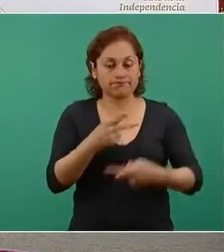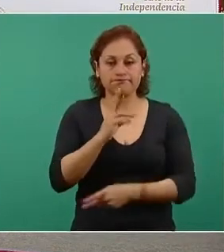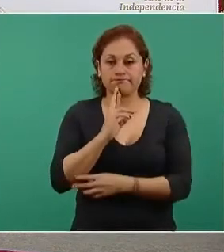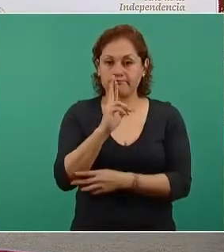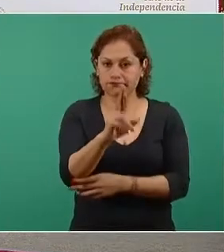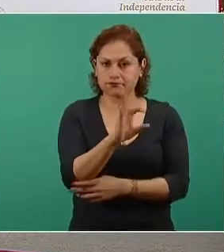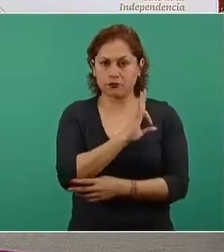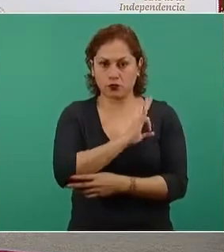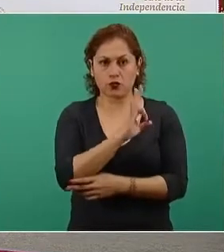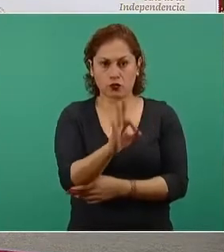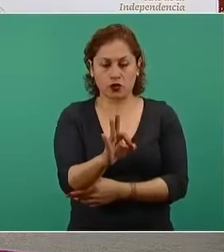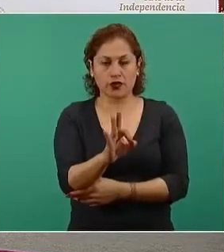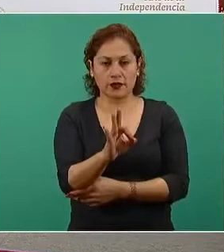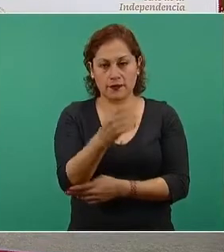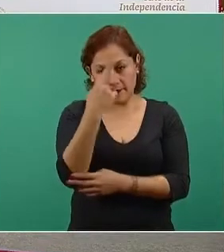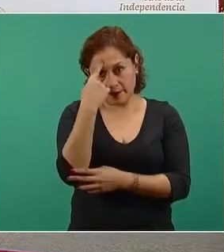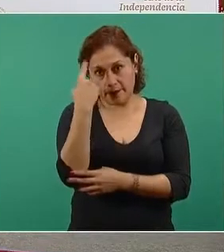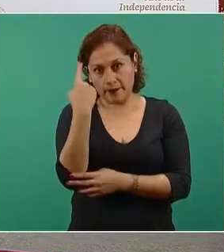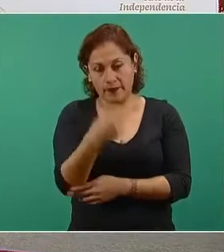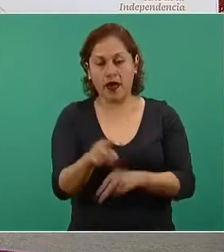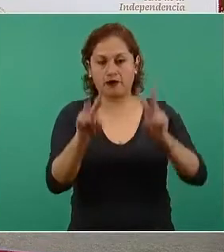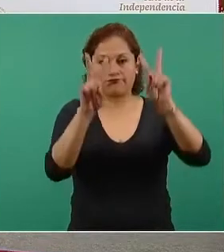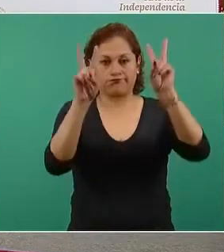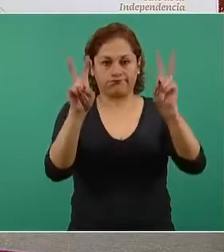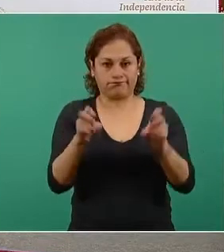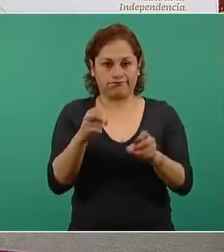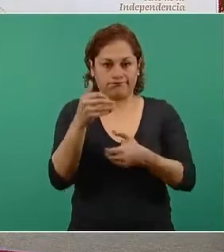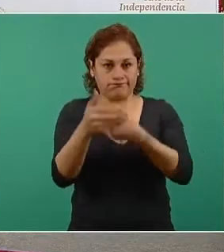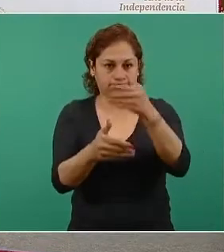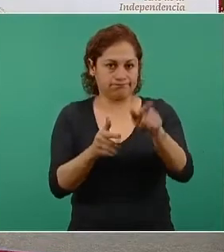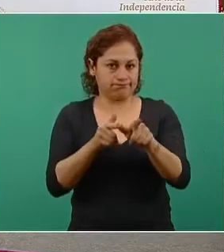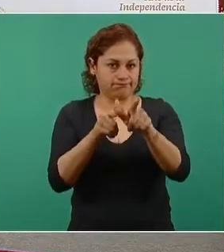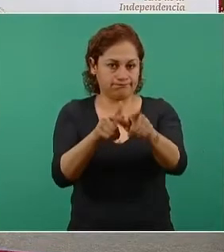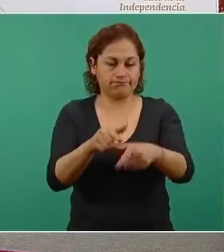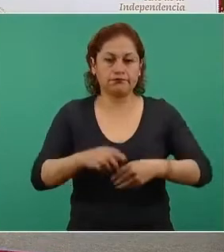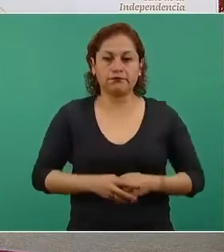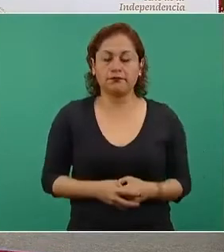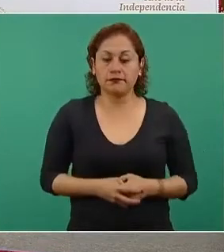que podamos dar seguimiento a la conferencia. Por favor.